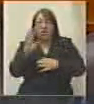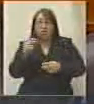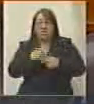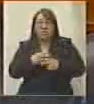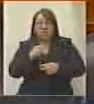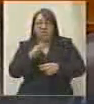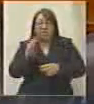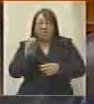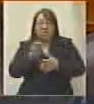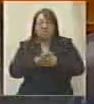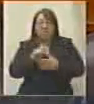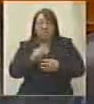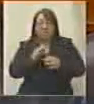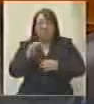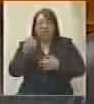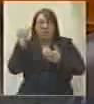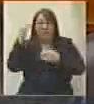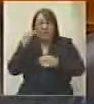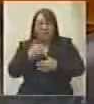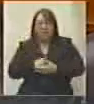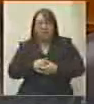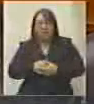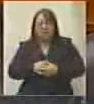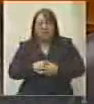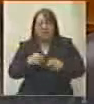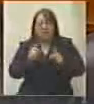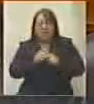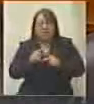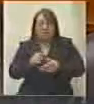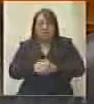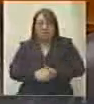de B, Choco, Departamento de Piura. Asimismo,